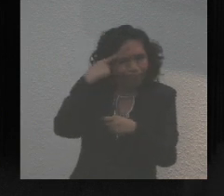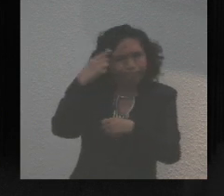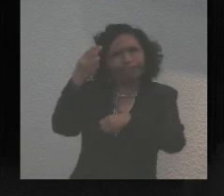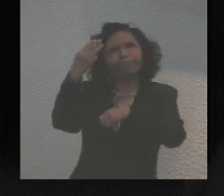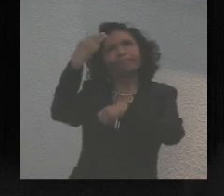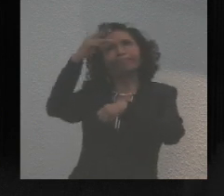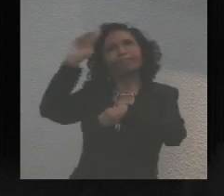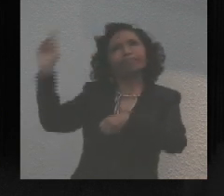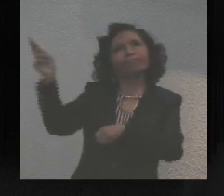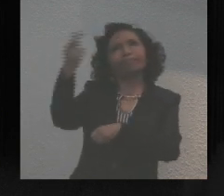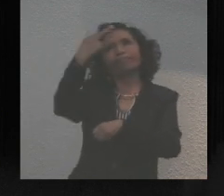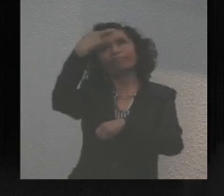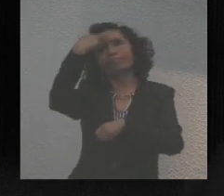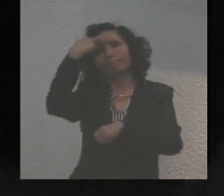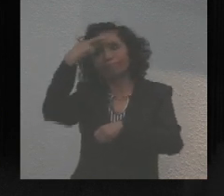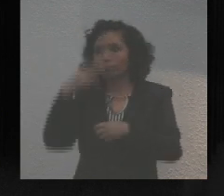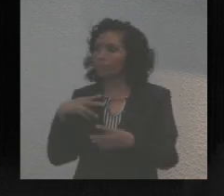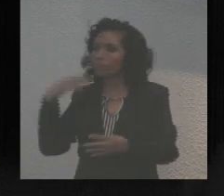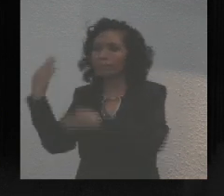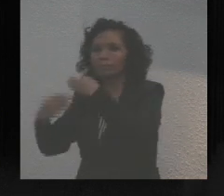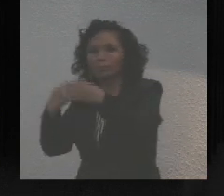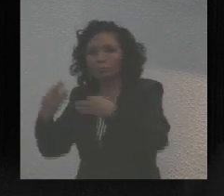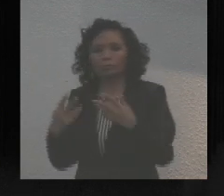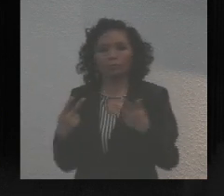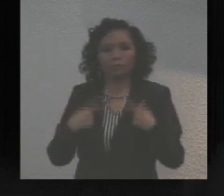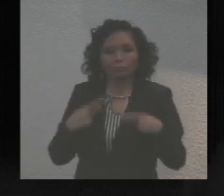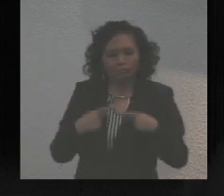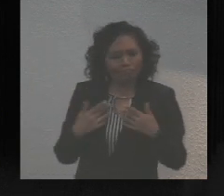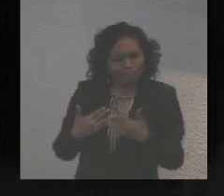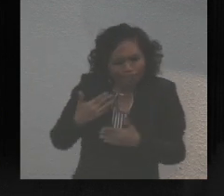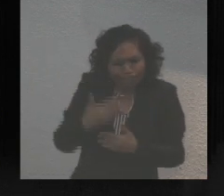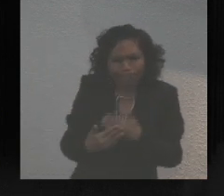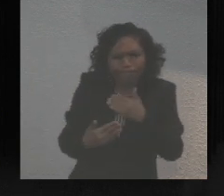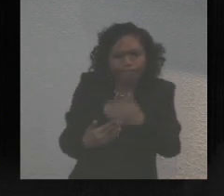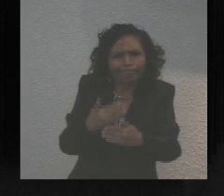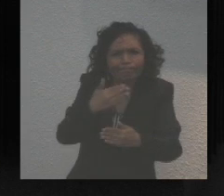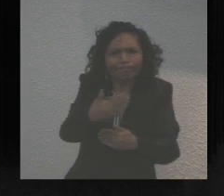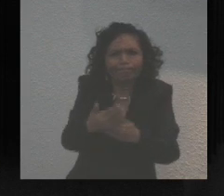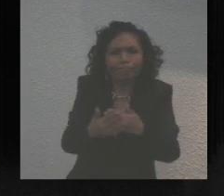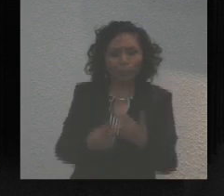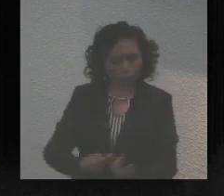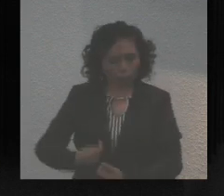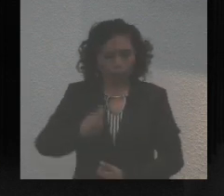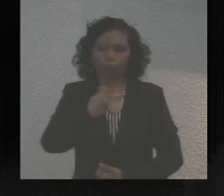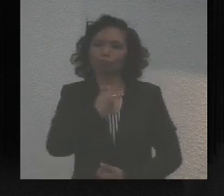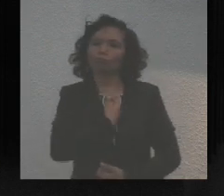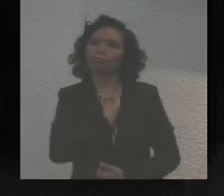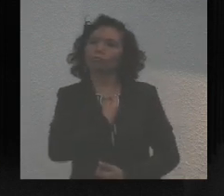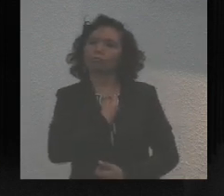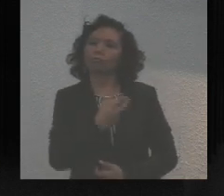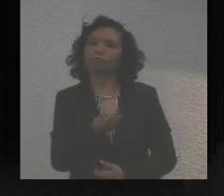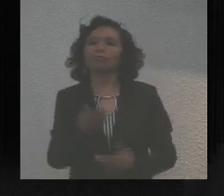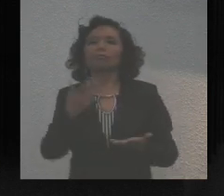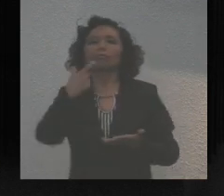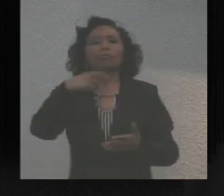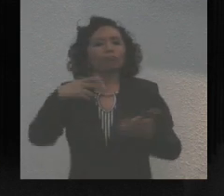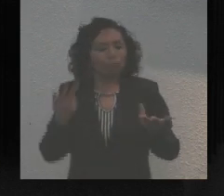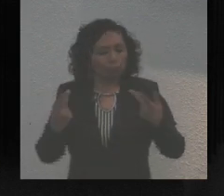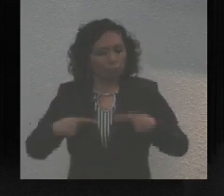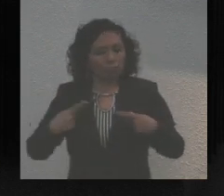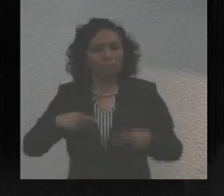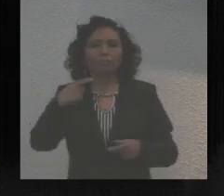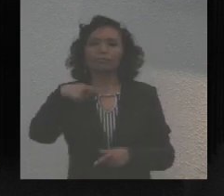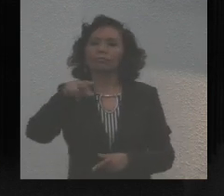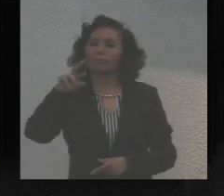nos convoca al recuerdo colectivo que se ha ido fortaleciendo para construir nuestra identidad como quintanarroenses. Esto es lo